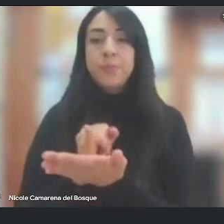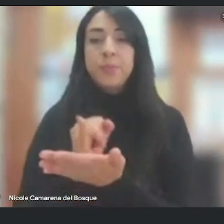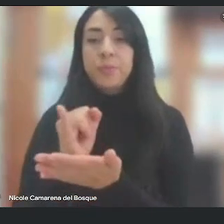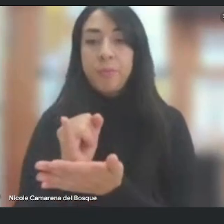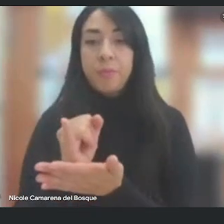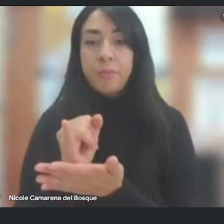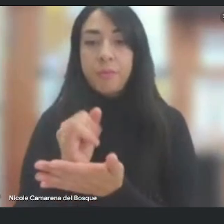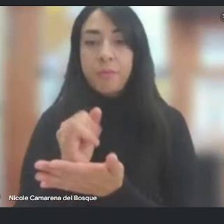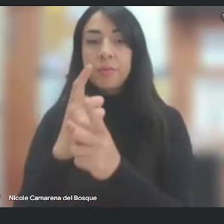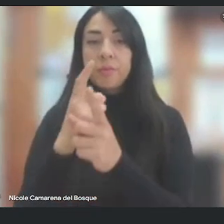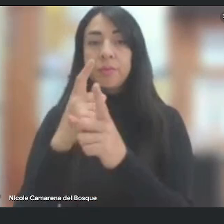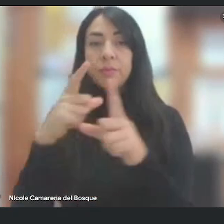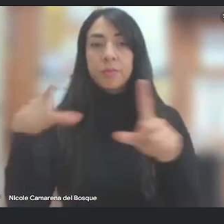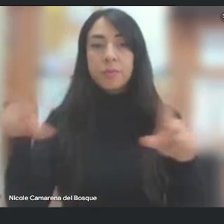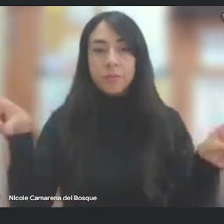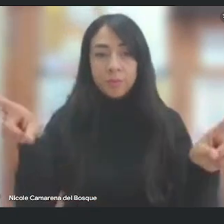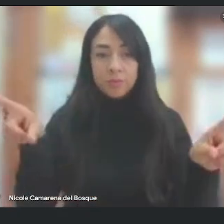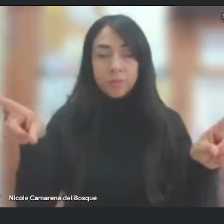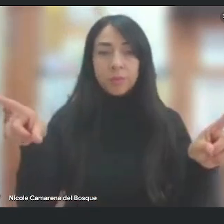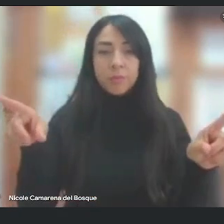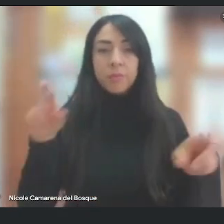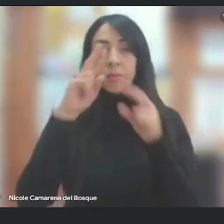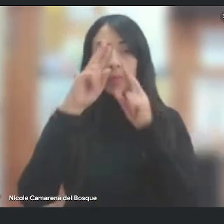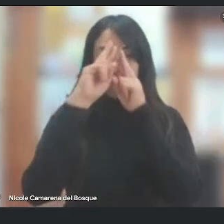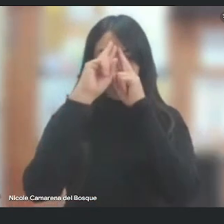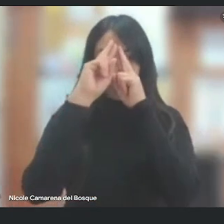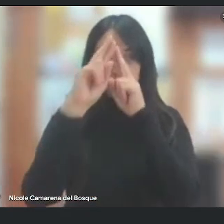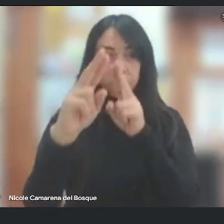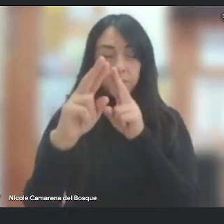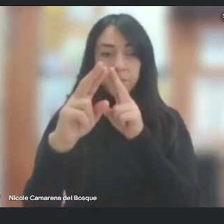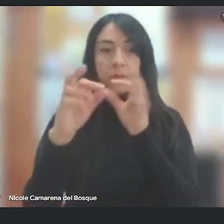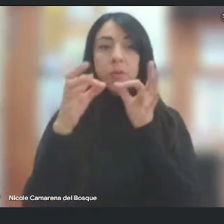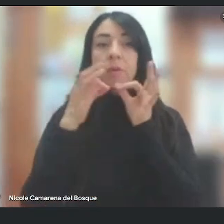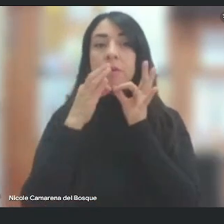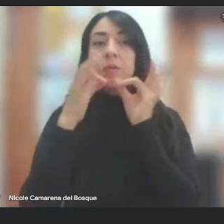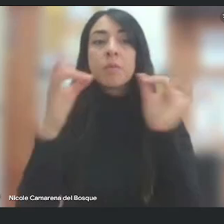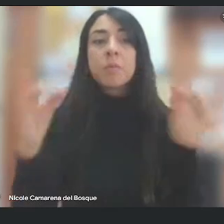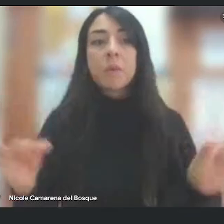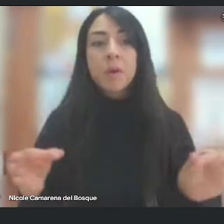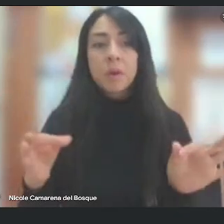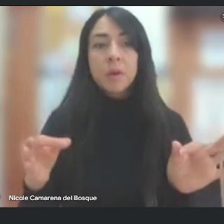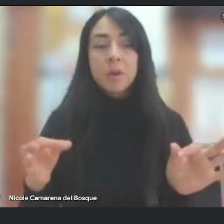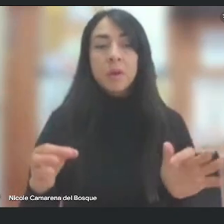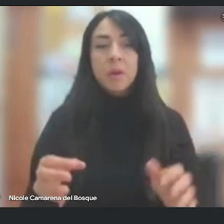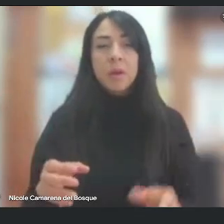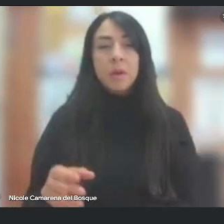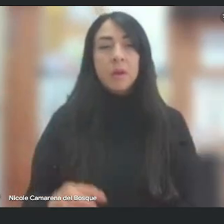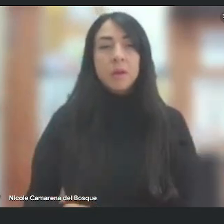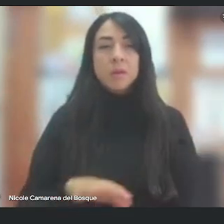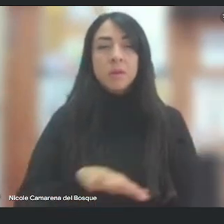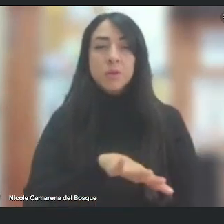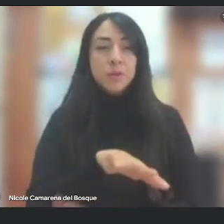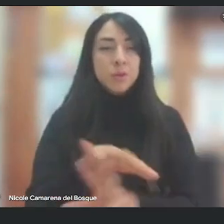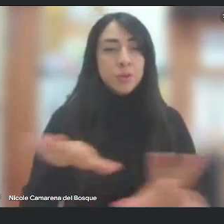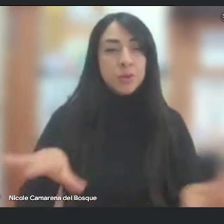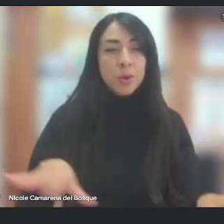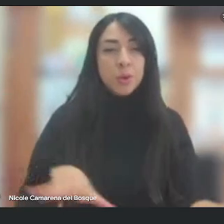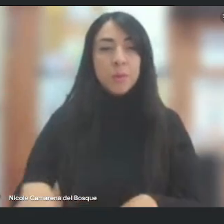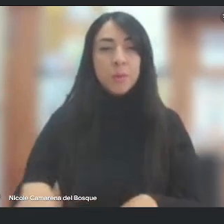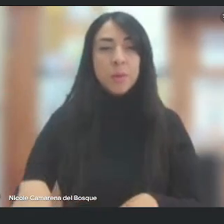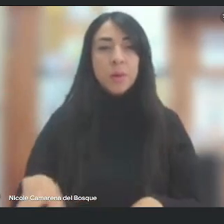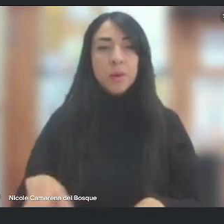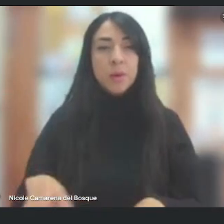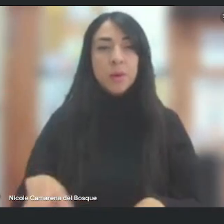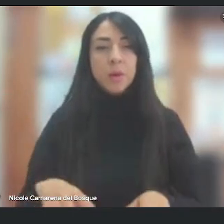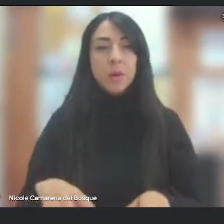de la maternidad, la paternidad y la adopción y la reproducción asistida. Si nos damos cuenta, aquí ya vamos enfocados un